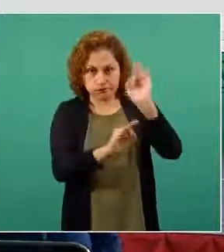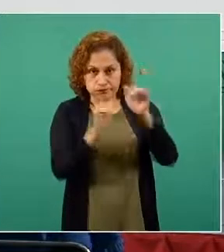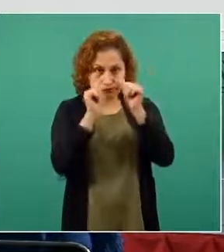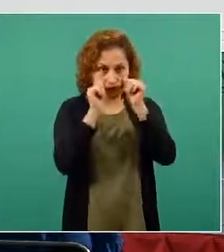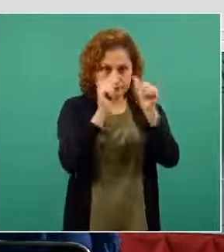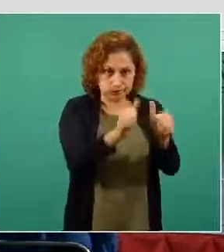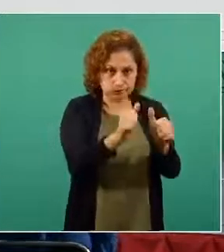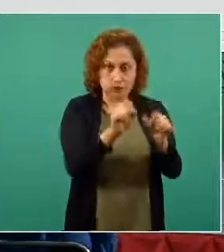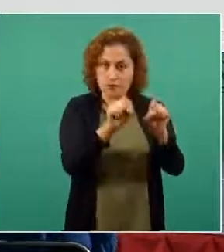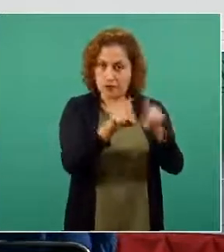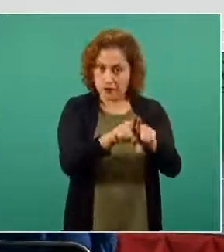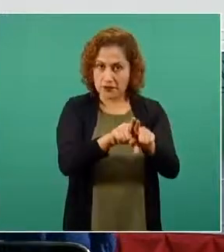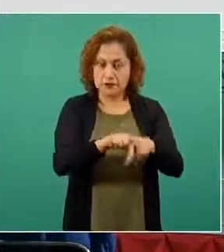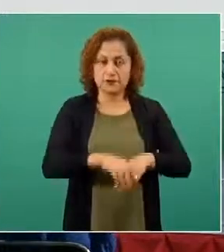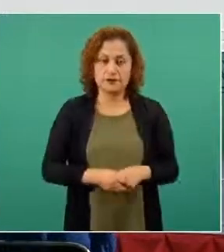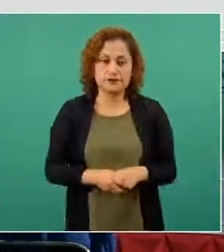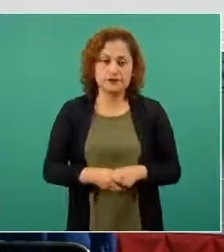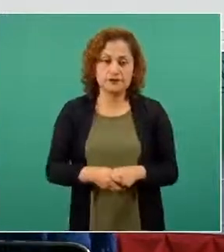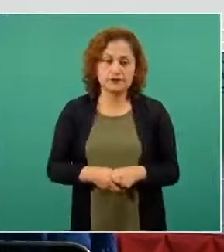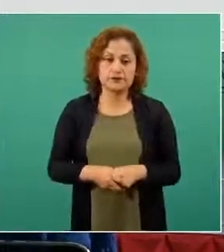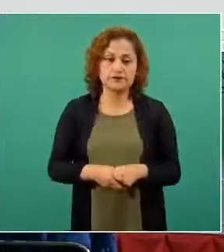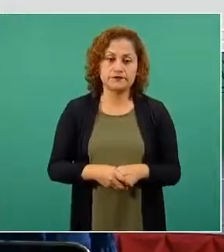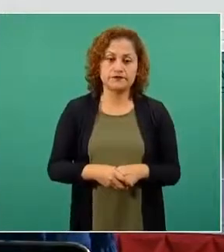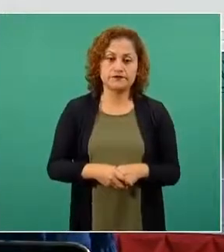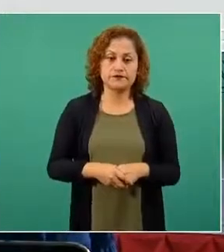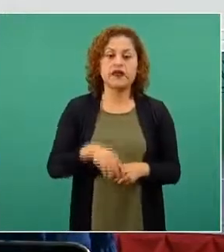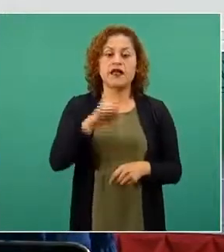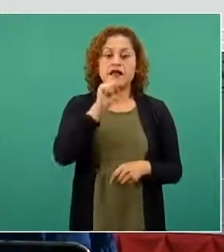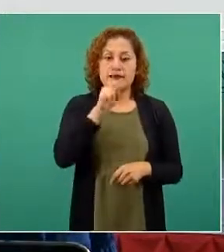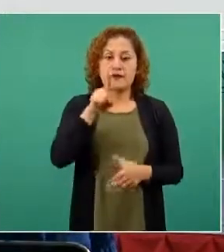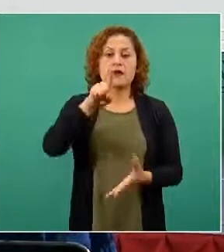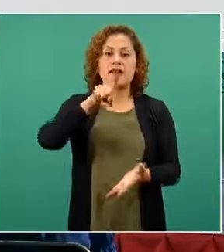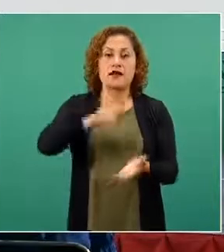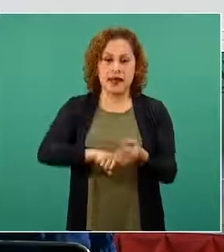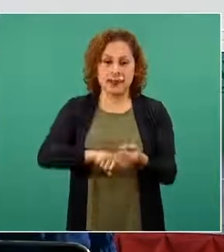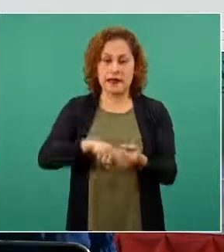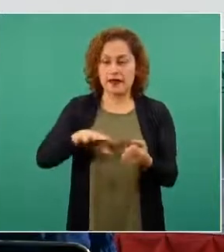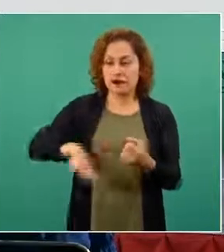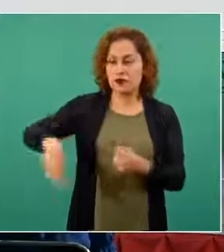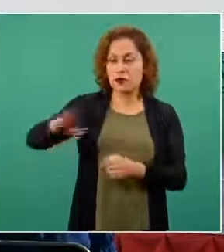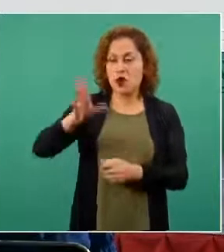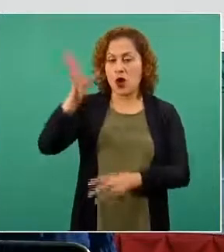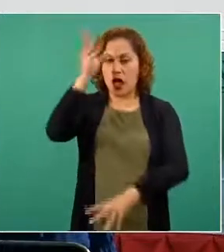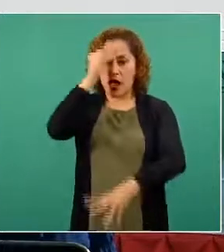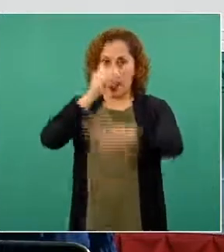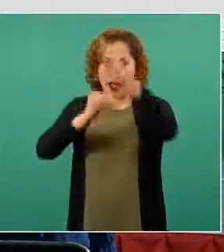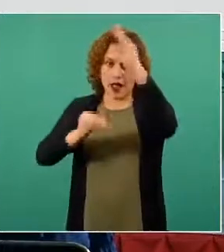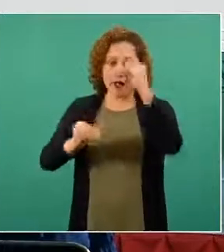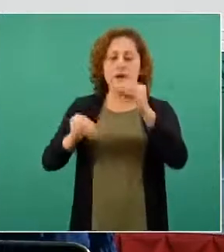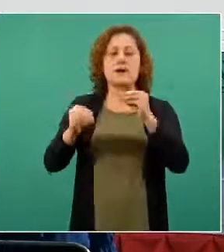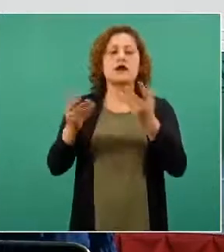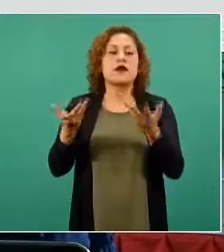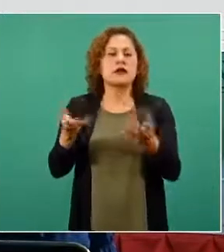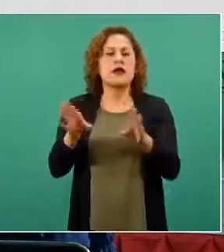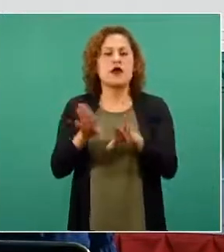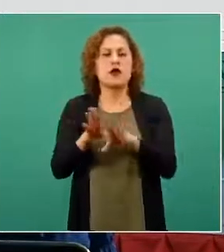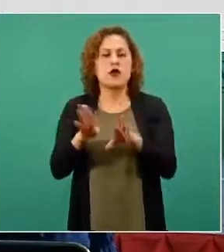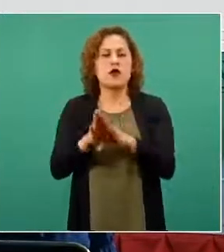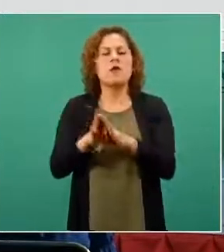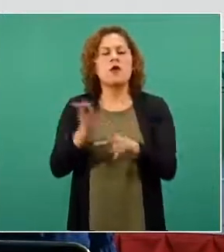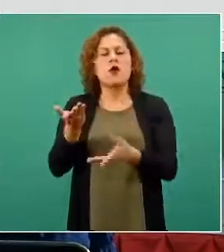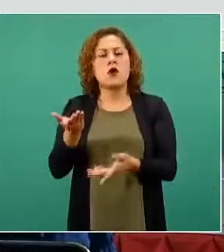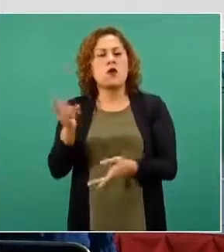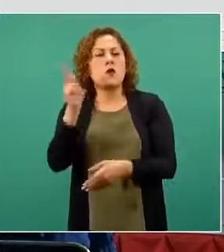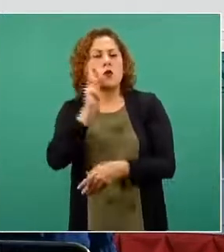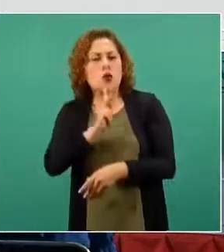con lo que es la parte de el entrenamiento con simuladores. Este entrenamiento con simuladores, que como ustedes lo ven